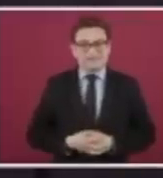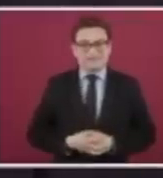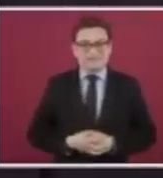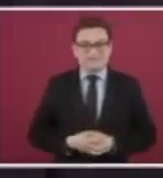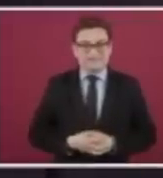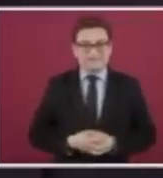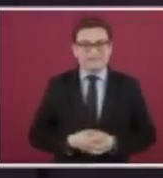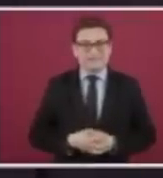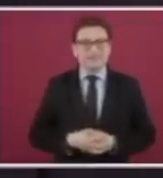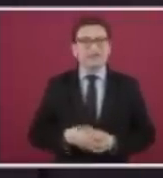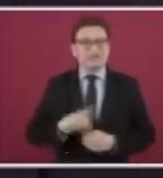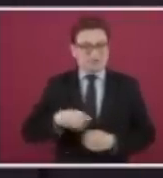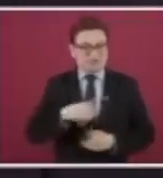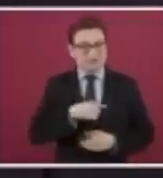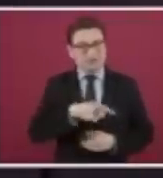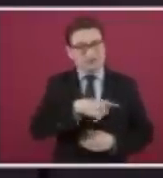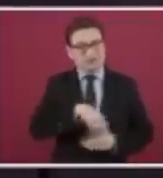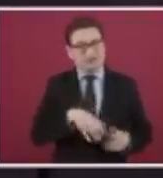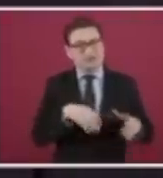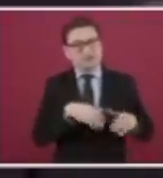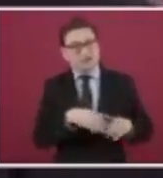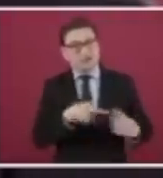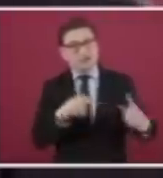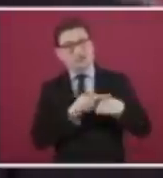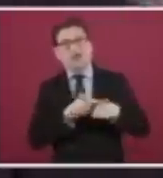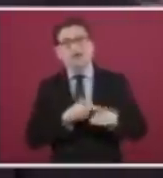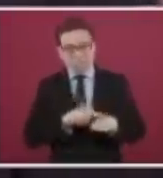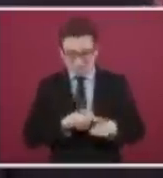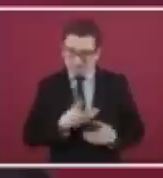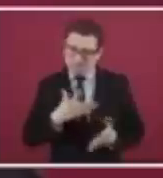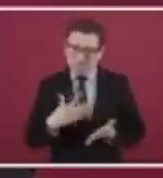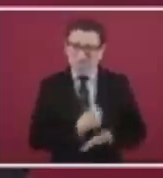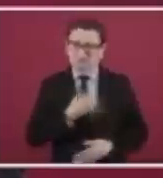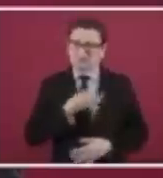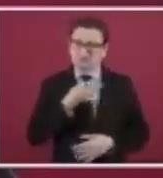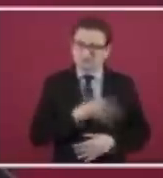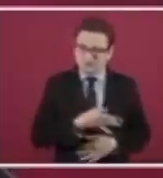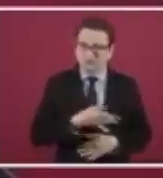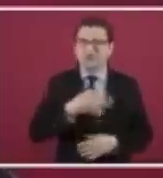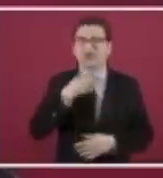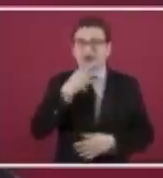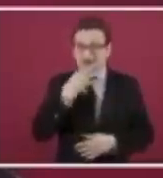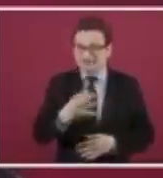les vamos a ganar en sus pronósticos, y les vamos a ganar, se los repito,